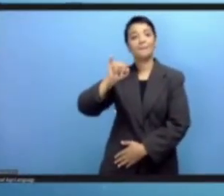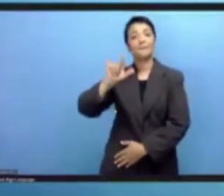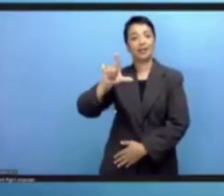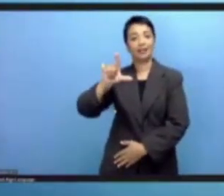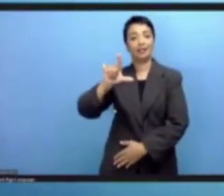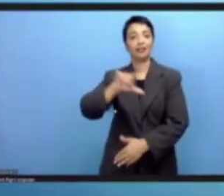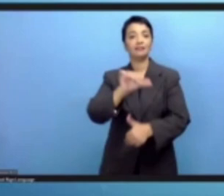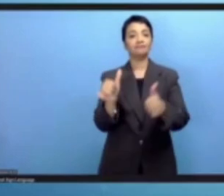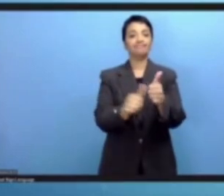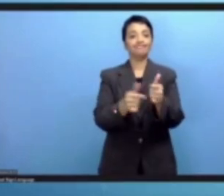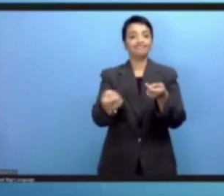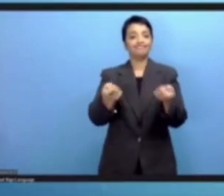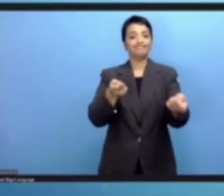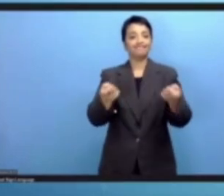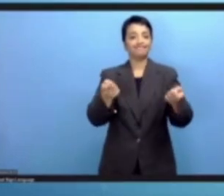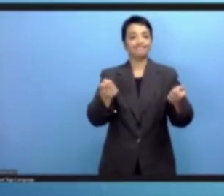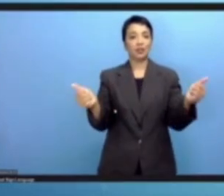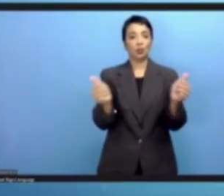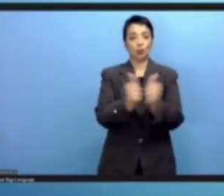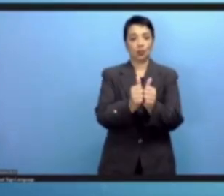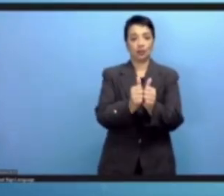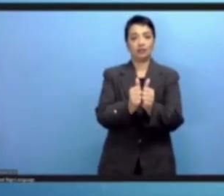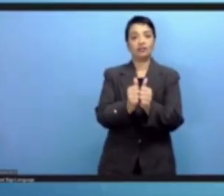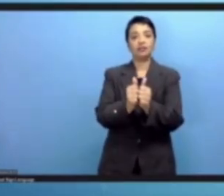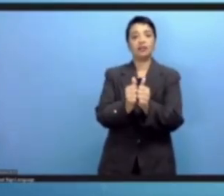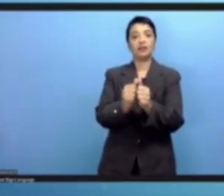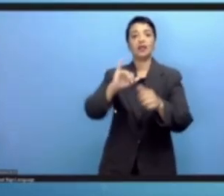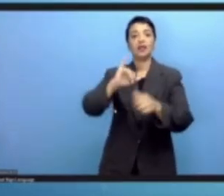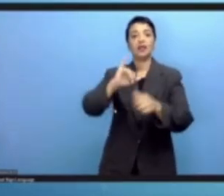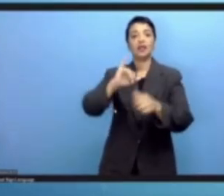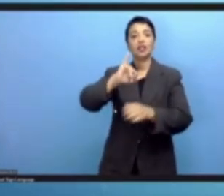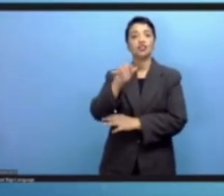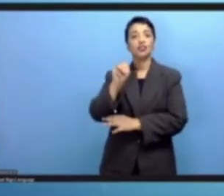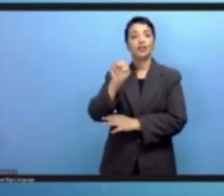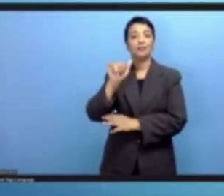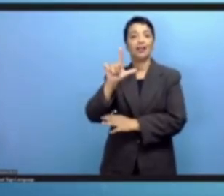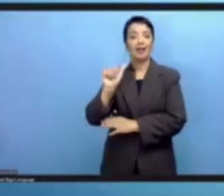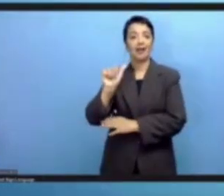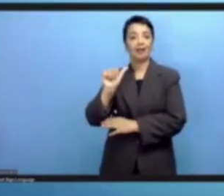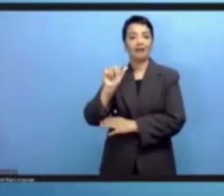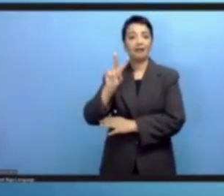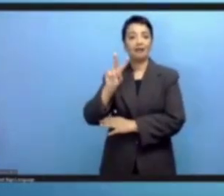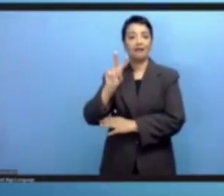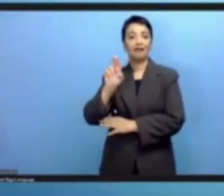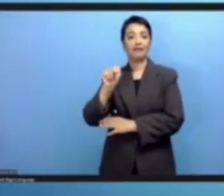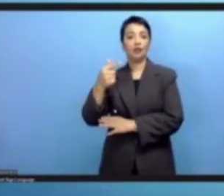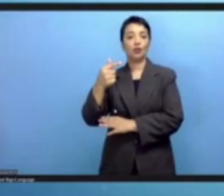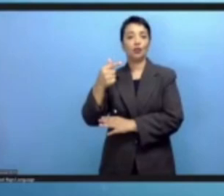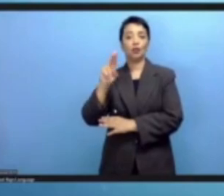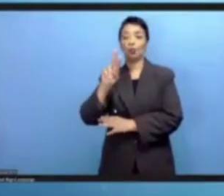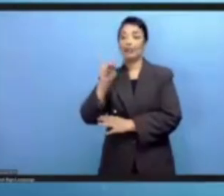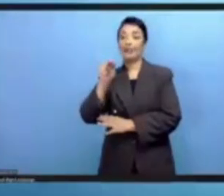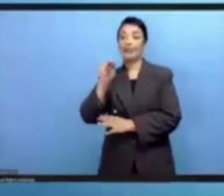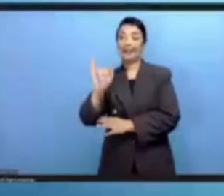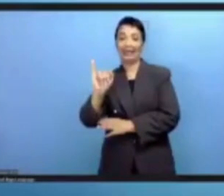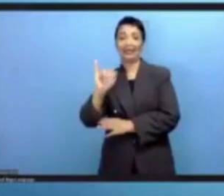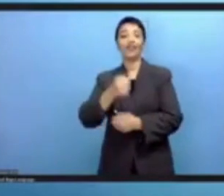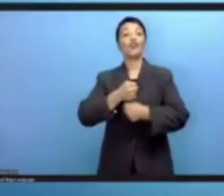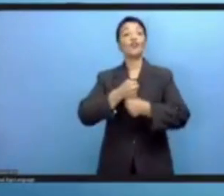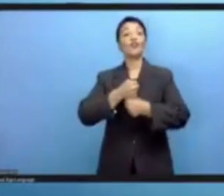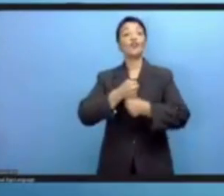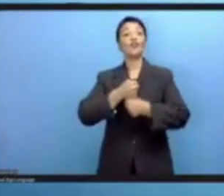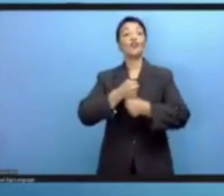se llama el venturina con directora ejecutivo de derechos digitales espero Haberlo dicho